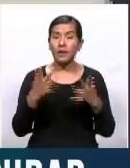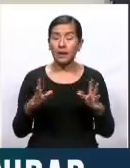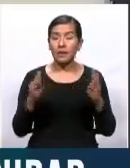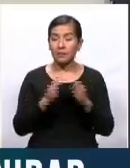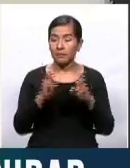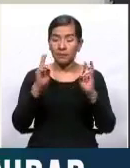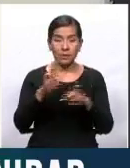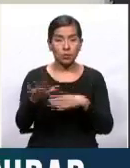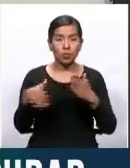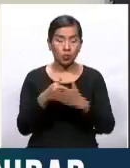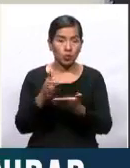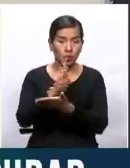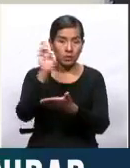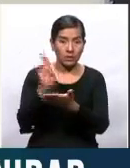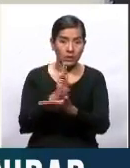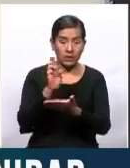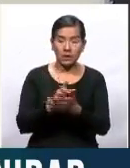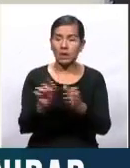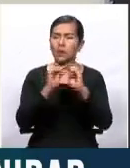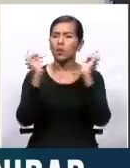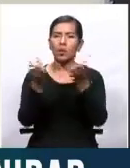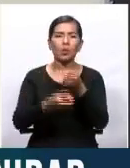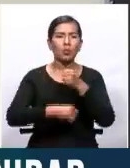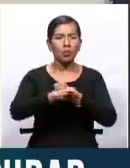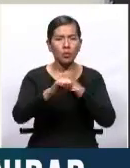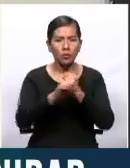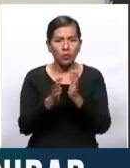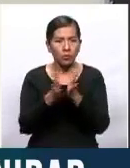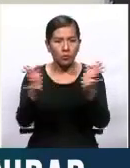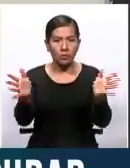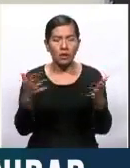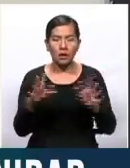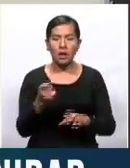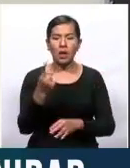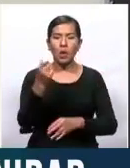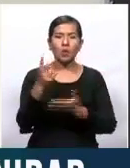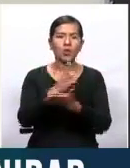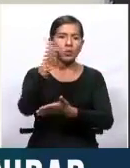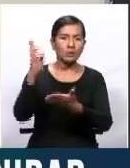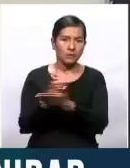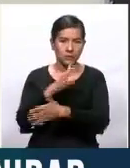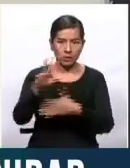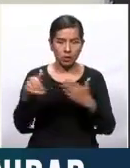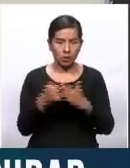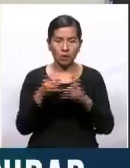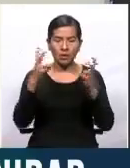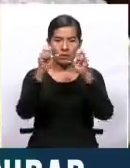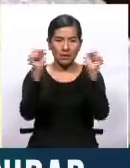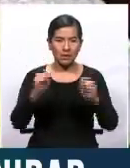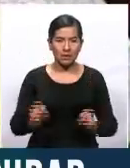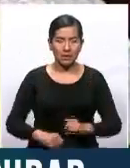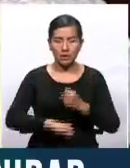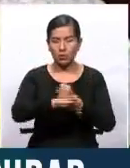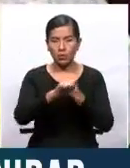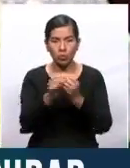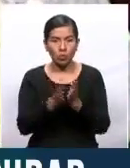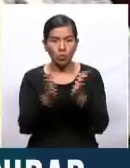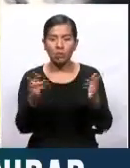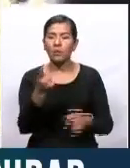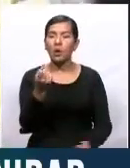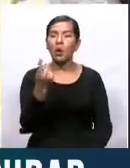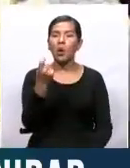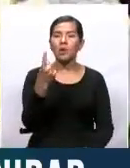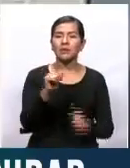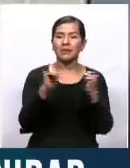las universidades del sistema público, a las 11 universidades de nuestro sistema público, a las 9 asociaciones de municipios